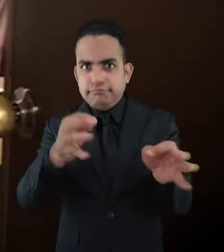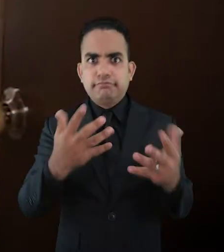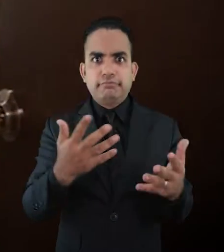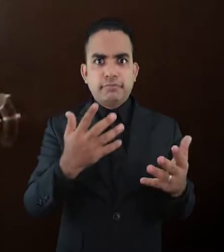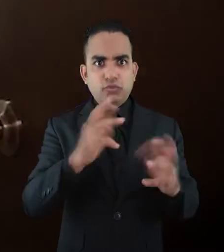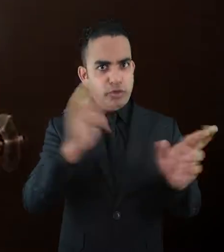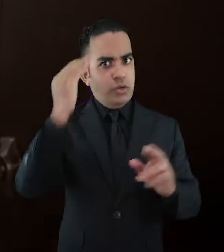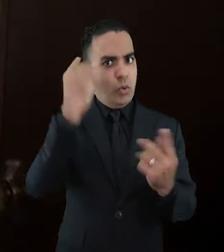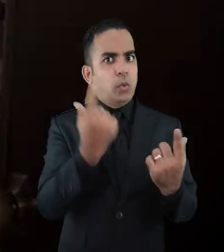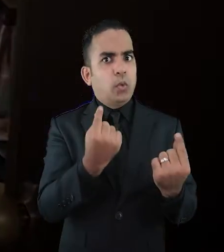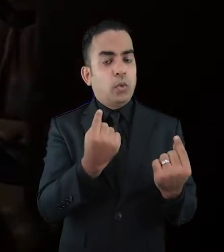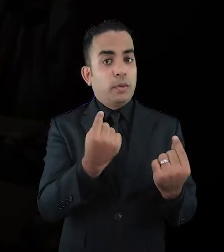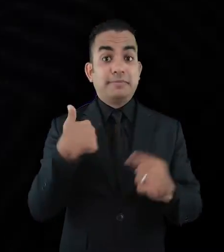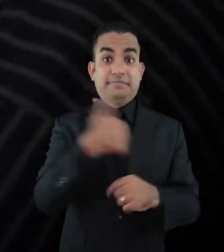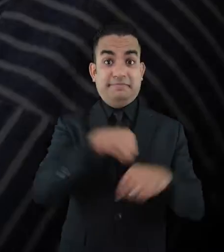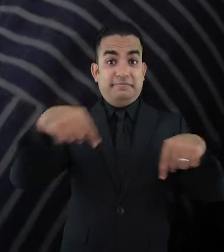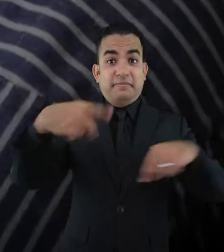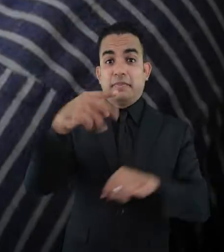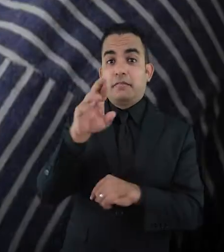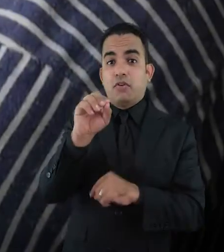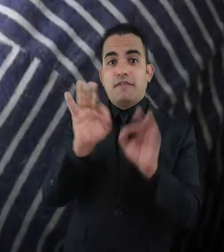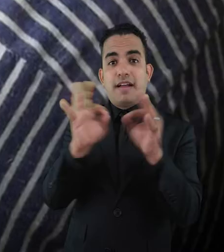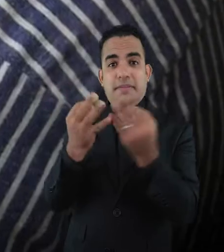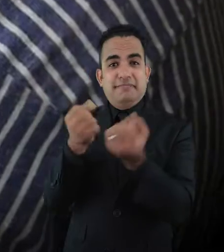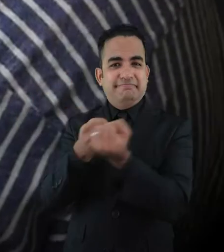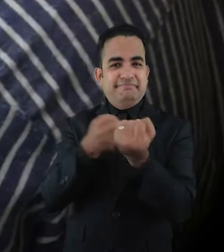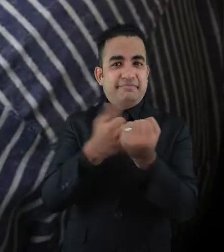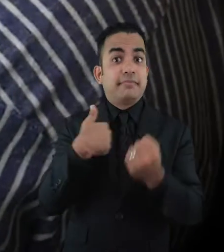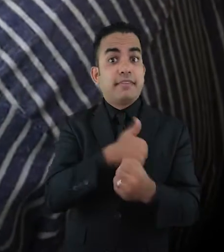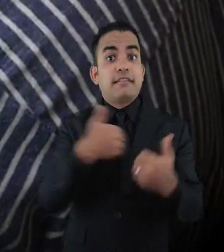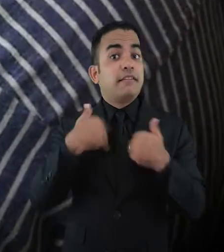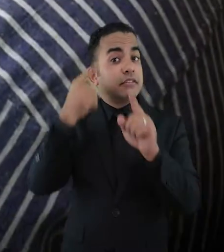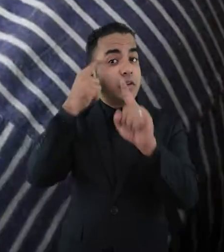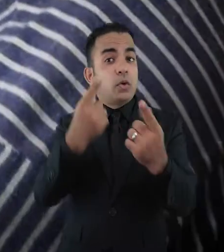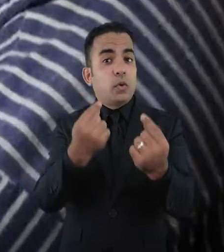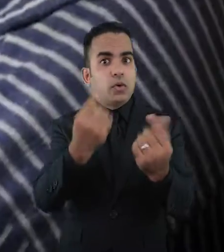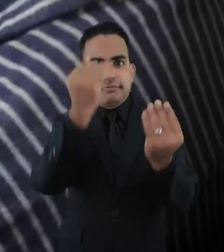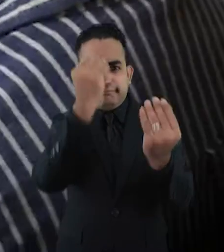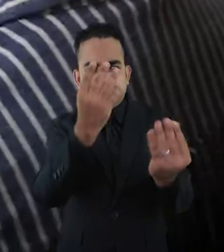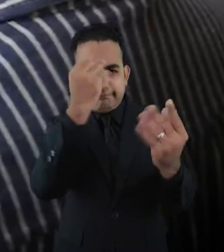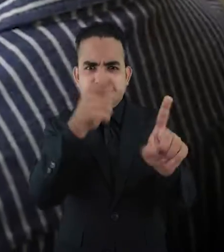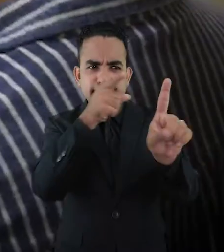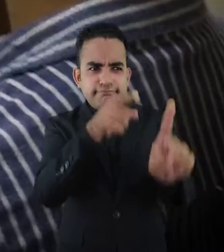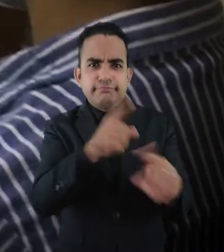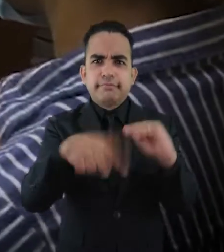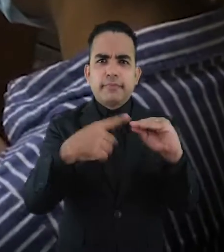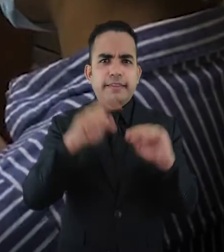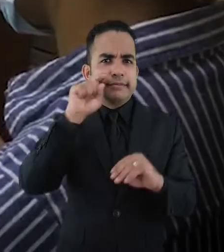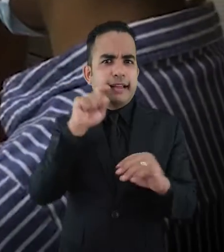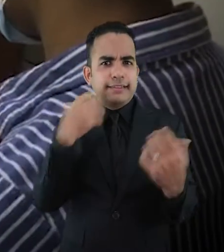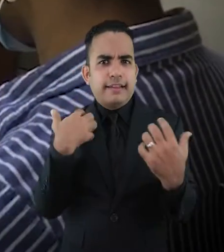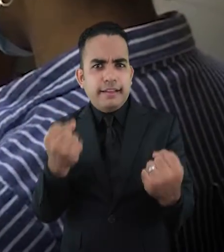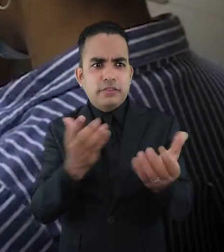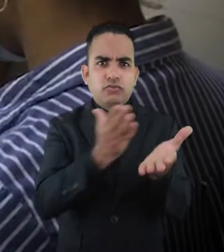decisiones voluntarias e informadas. Nosotros en ProFamilia tenemos como misión ofrecer información oportuna sobre